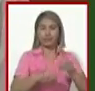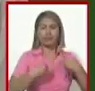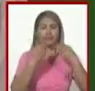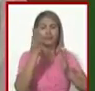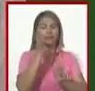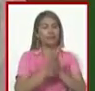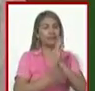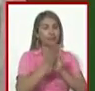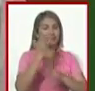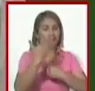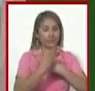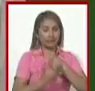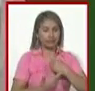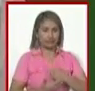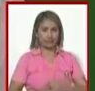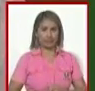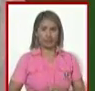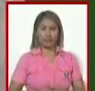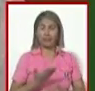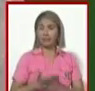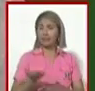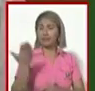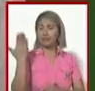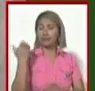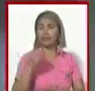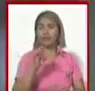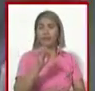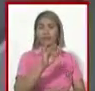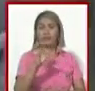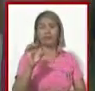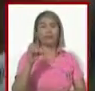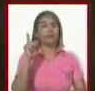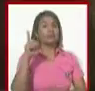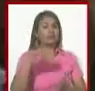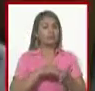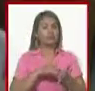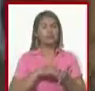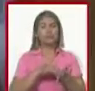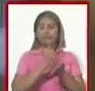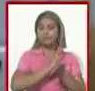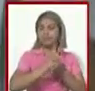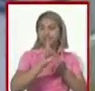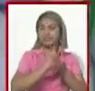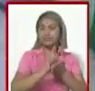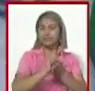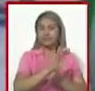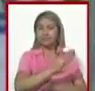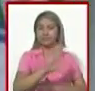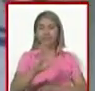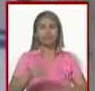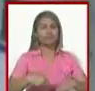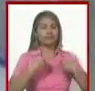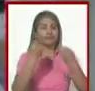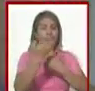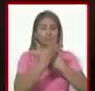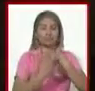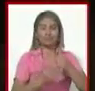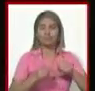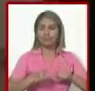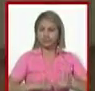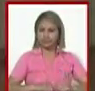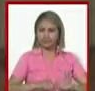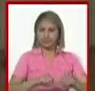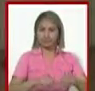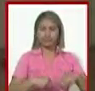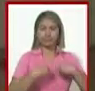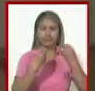darle sangre gratuita. La sangre gratuita le costaba entre 800 y 1000 bolivianos semanales a esa gente para darle sangre a los niños que